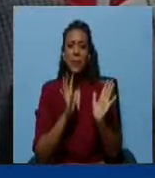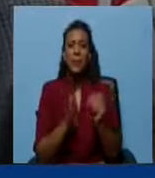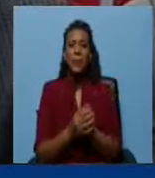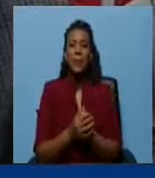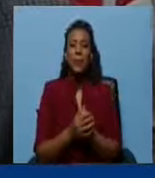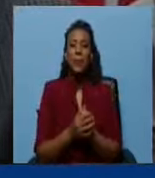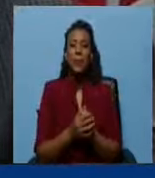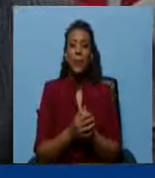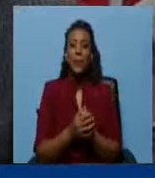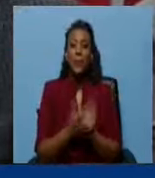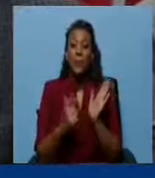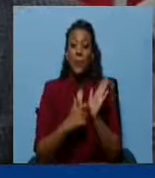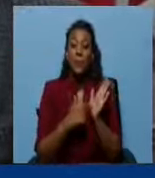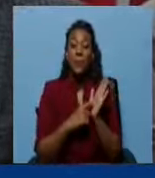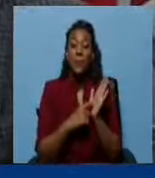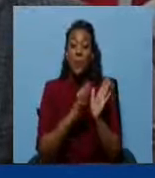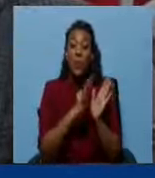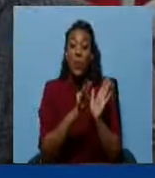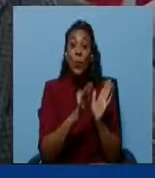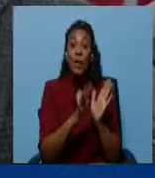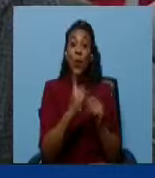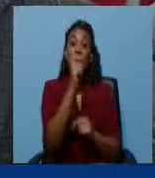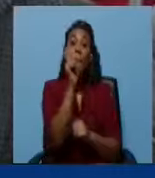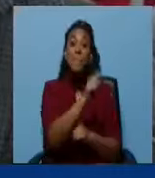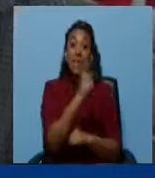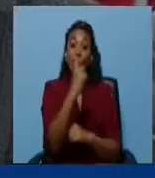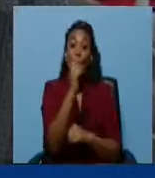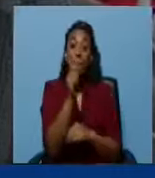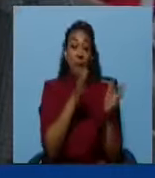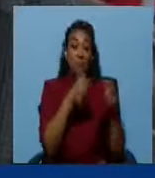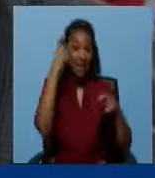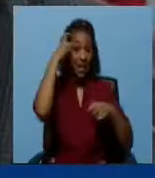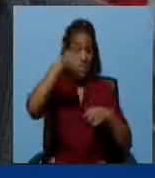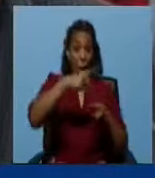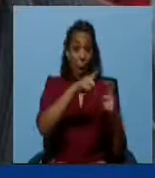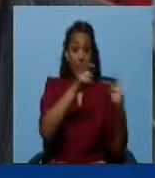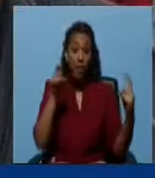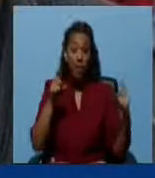Para que dentro de un mes